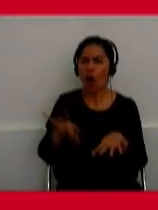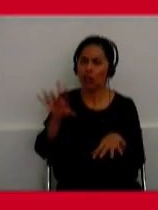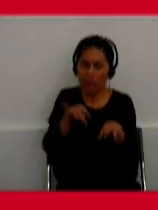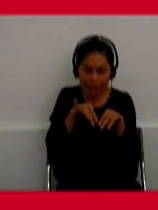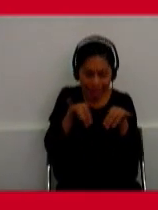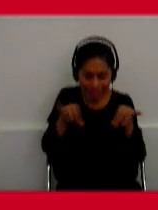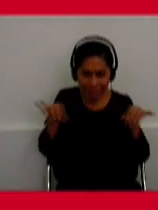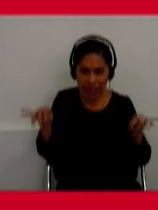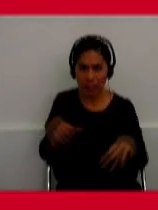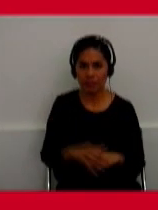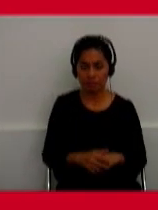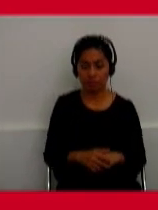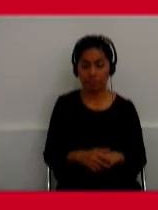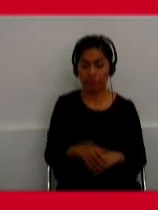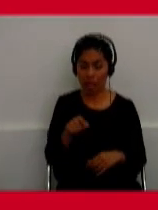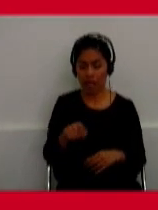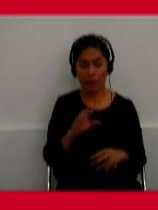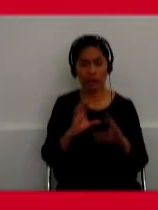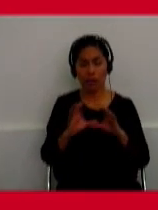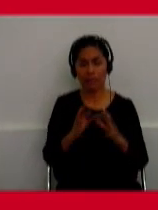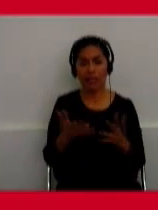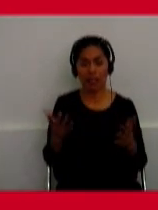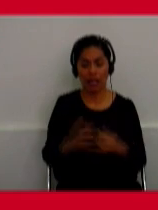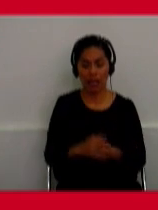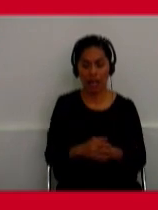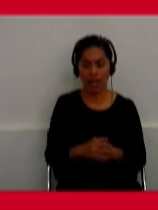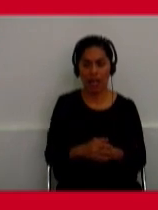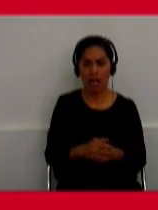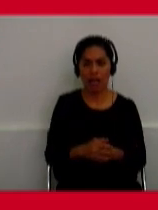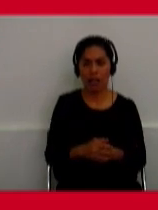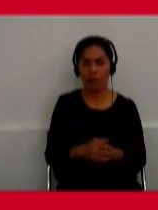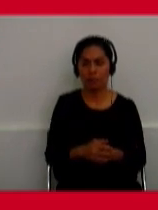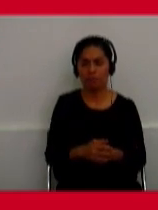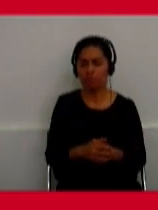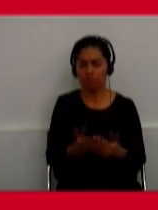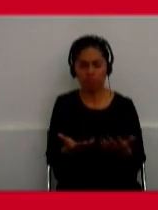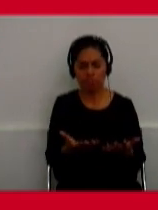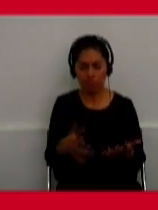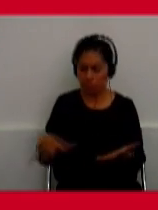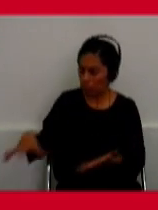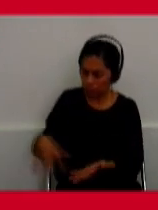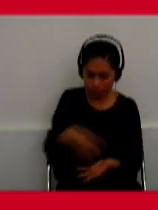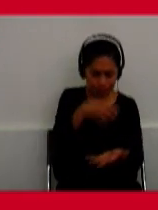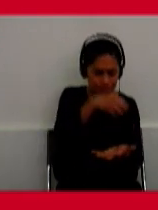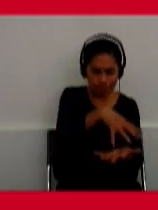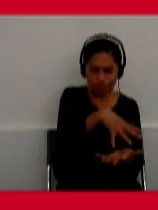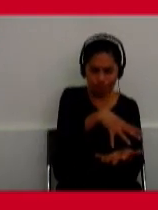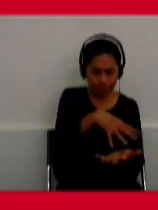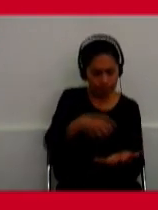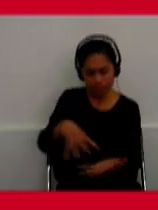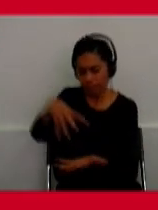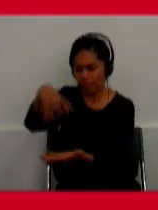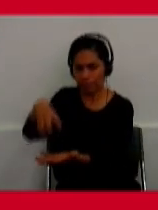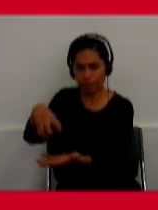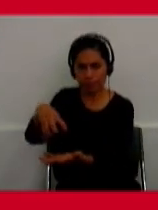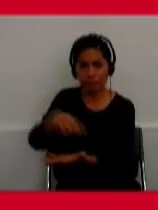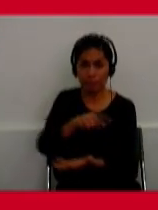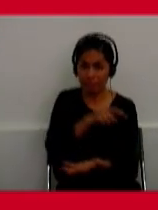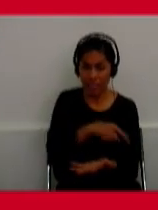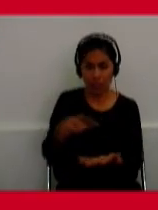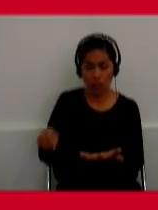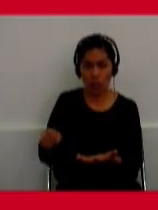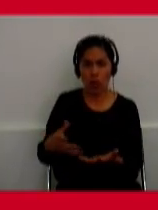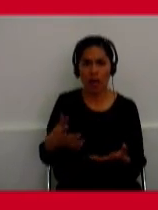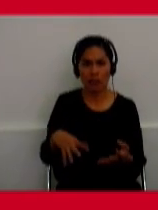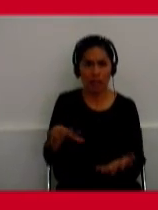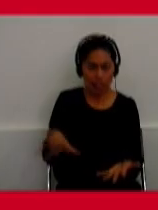Bueno, aquí vamos a hablar un poco de los ensayos de sedimentación. Es importante para esto, para definir los